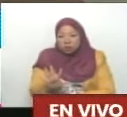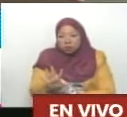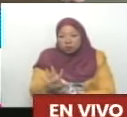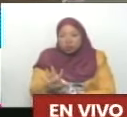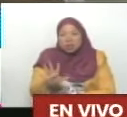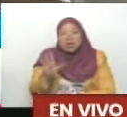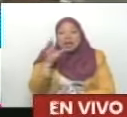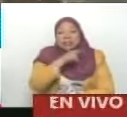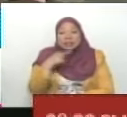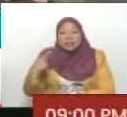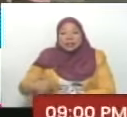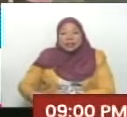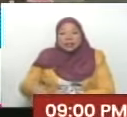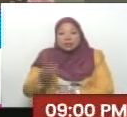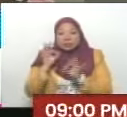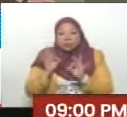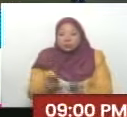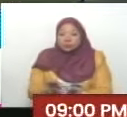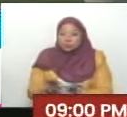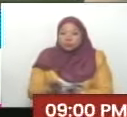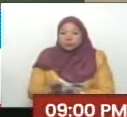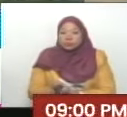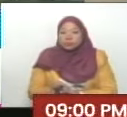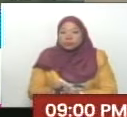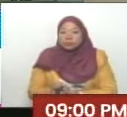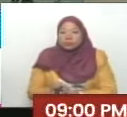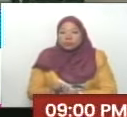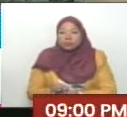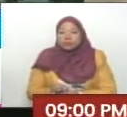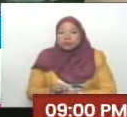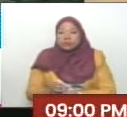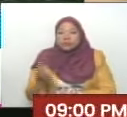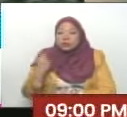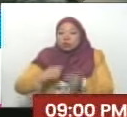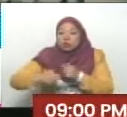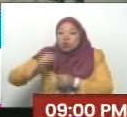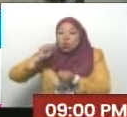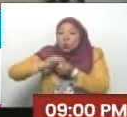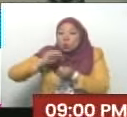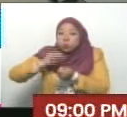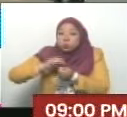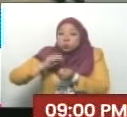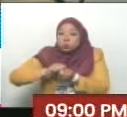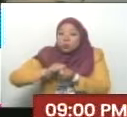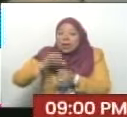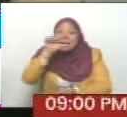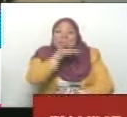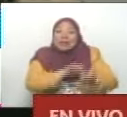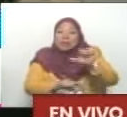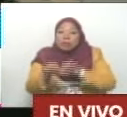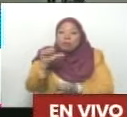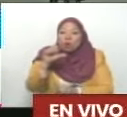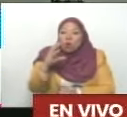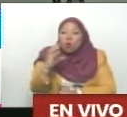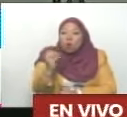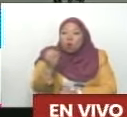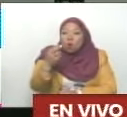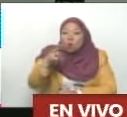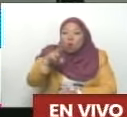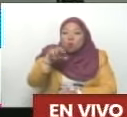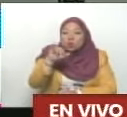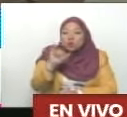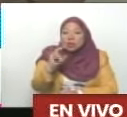determinó, presidente, presencia de carbono, de hidrógeno, de argón, de helio y de